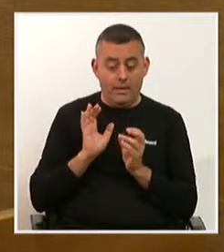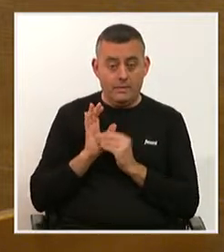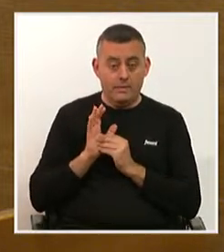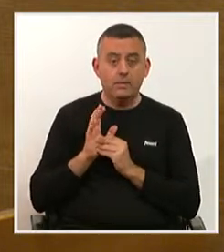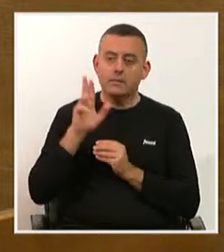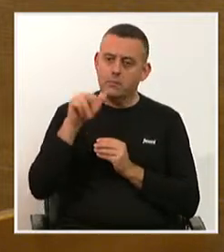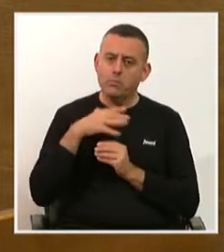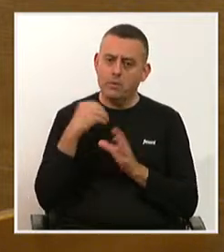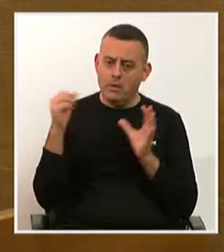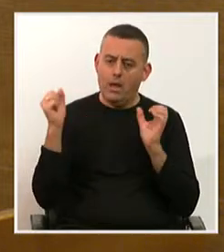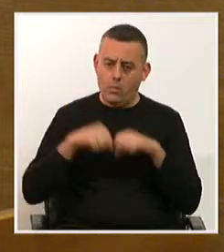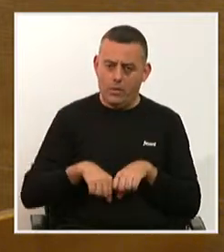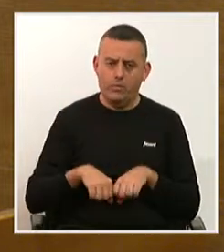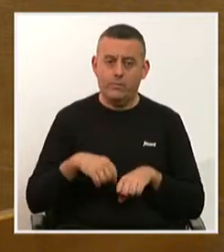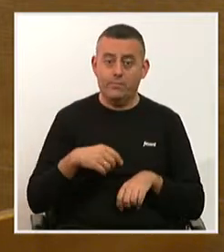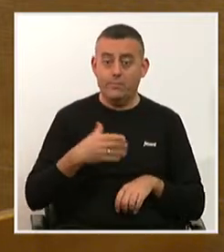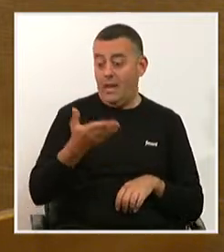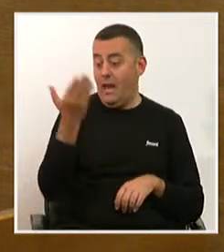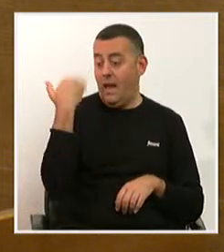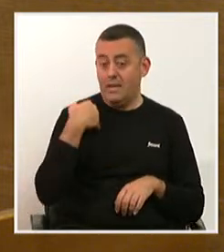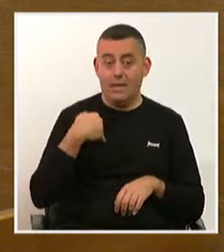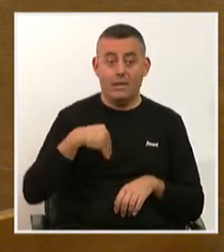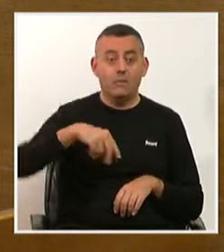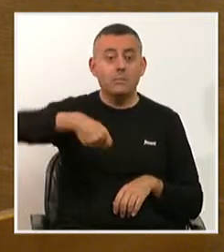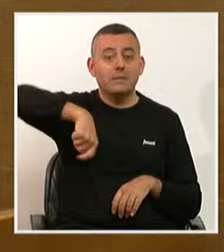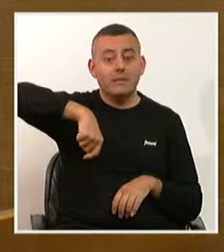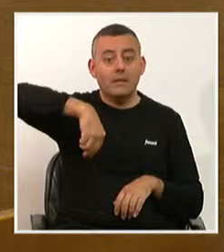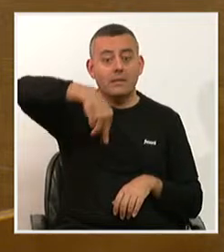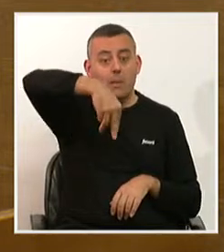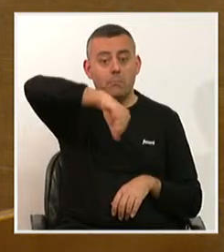señor El presid Carlos mazón ya